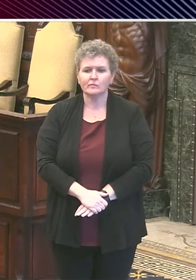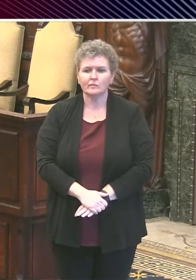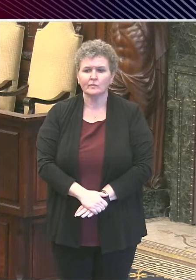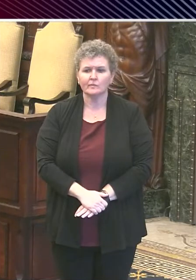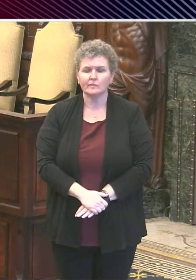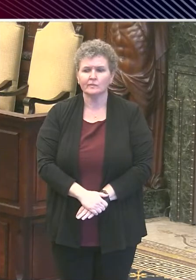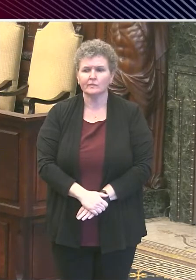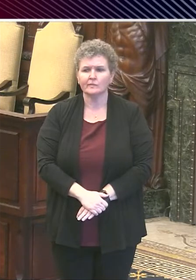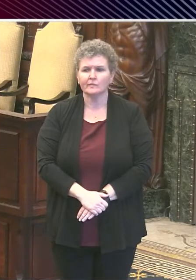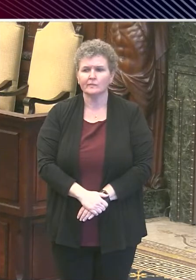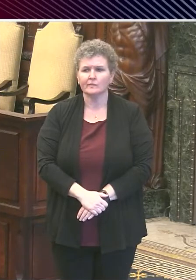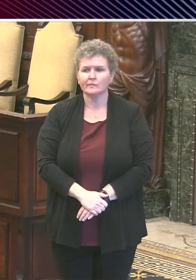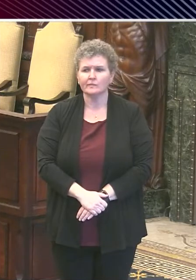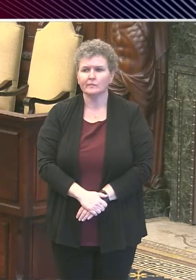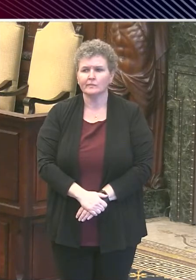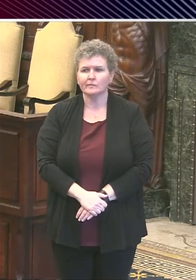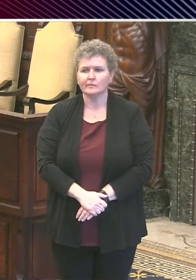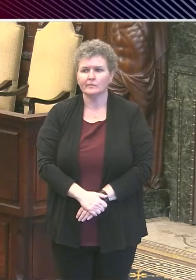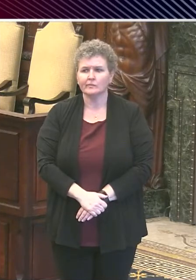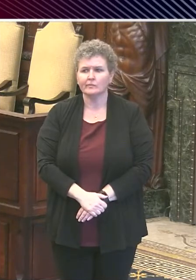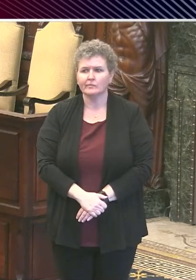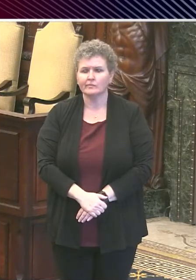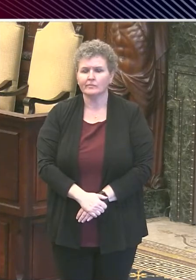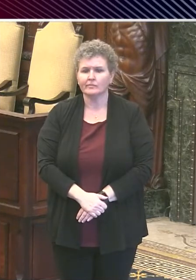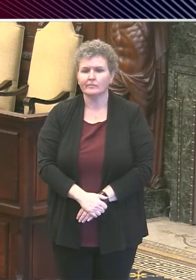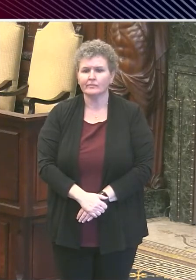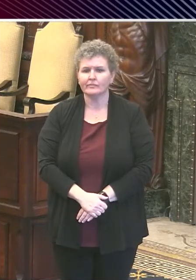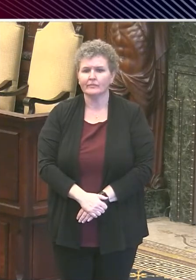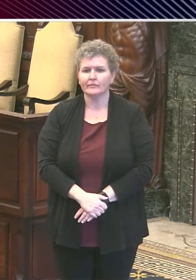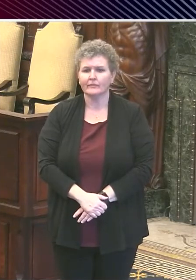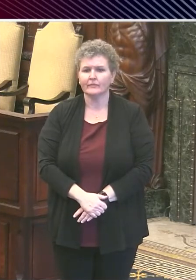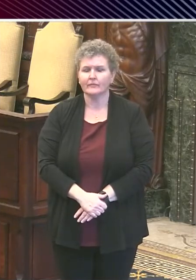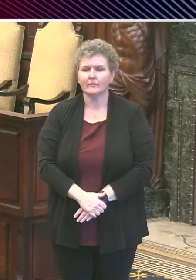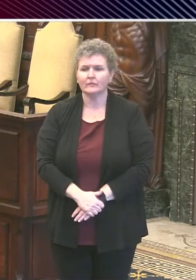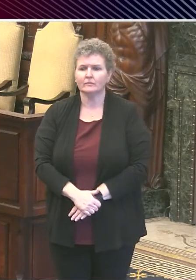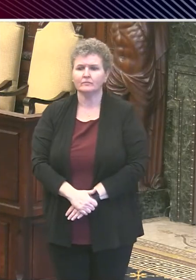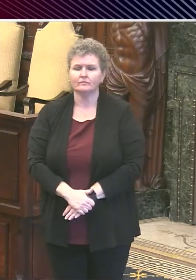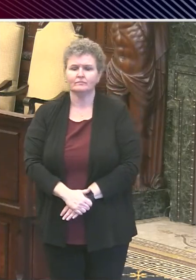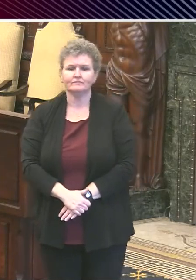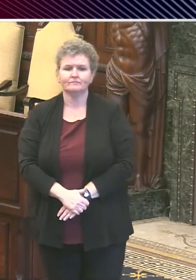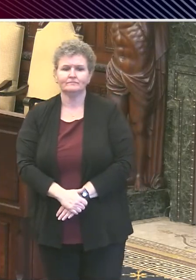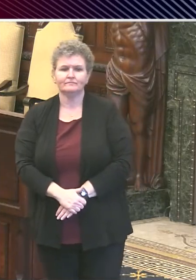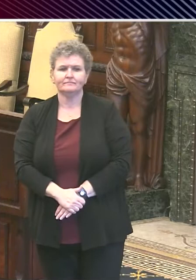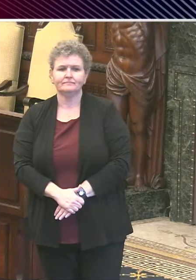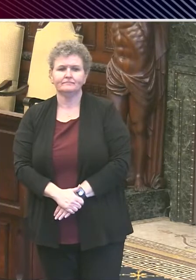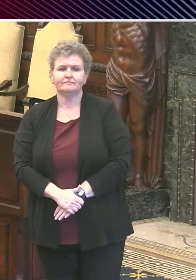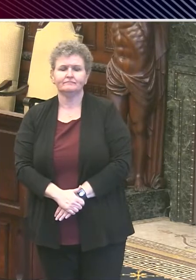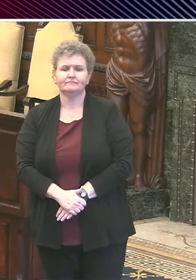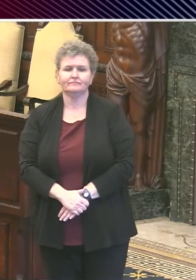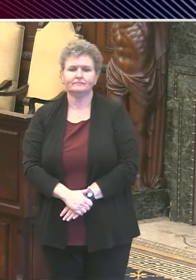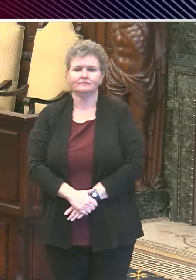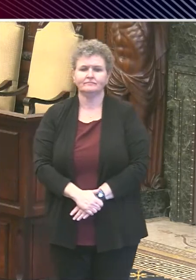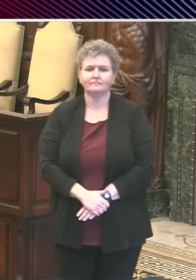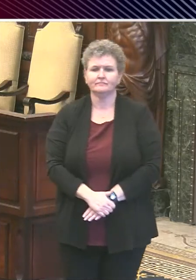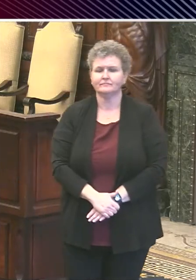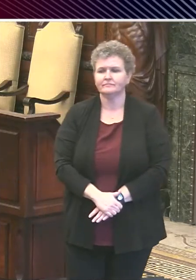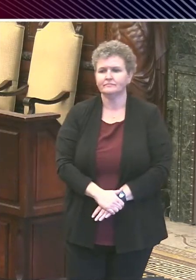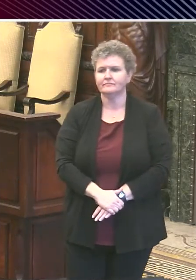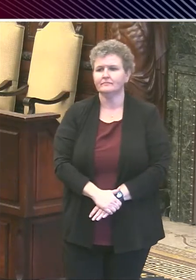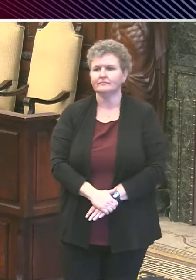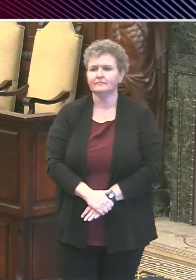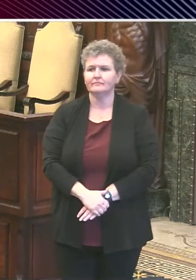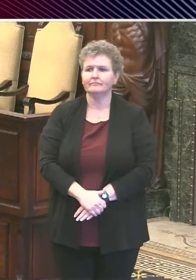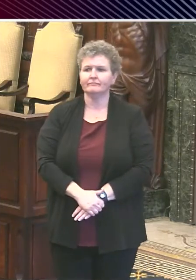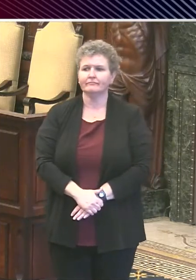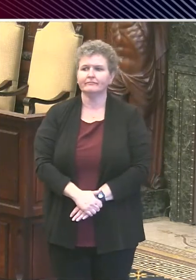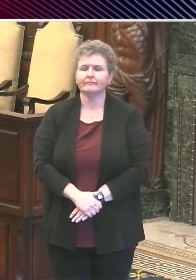normativa debido a la naturaleza de los seres humanos, pero tenemos esta campaña en la cual estamos resaltando la eficacia de usar las mascarillas para protegerse a sí